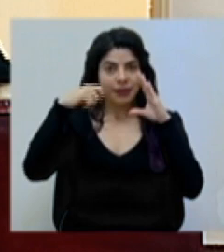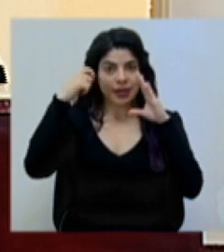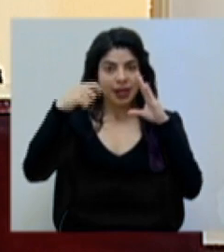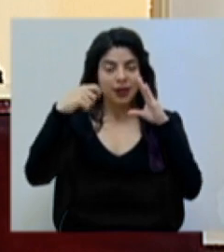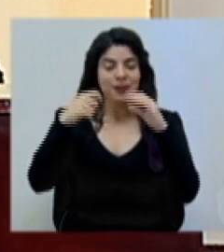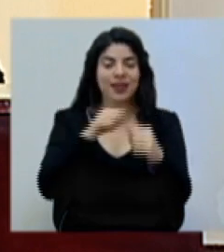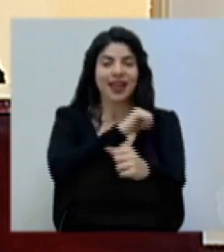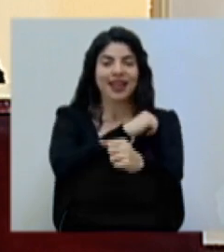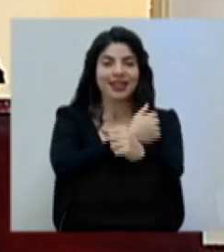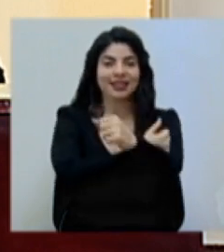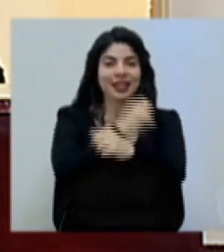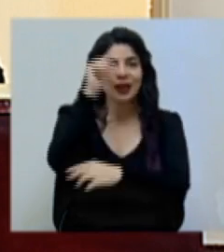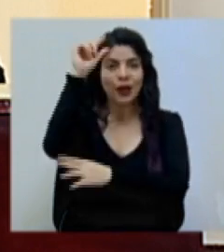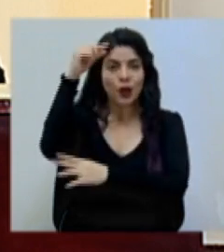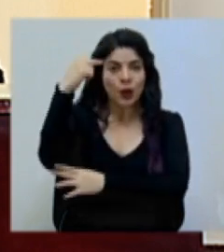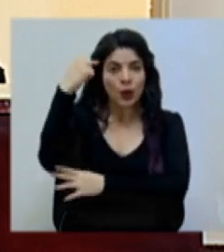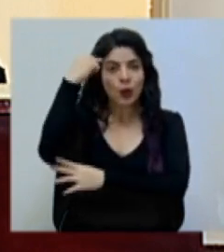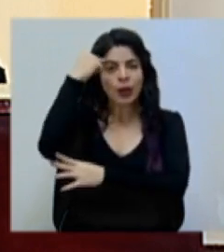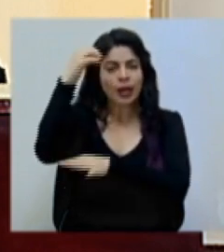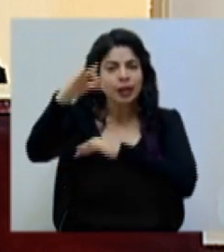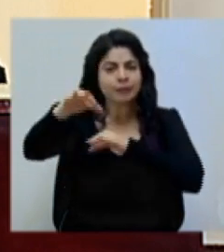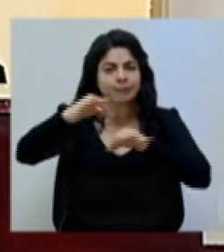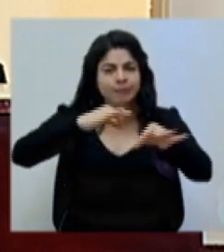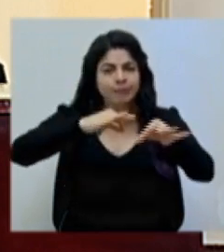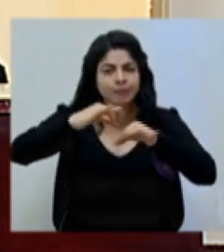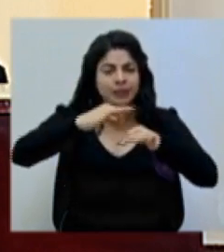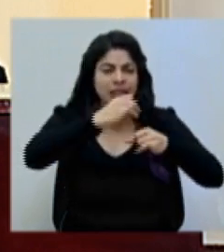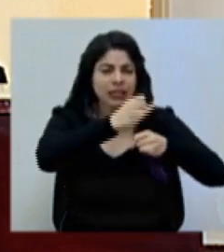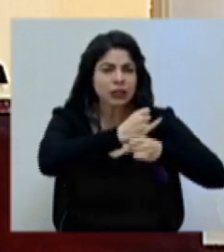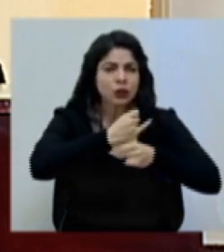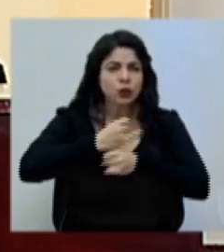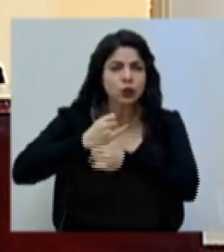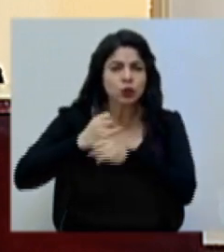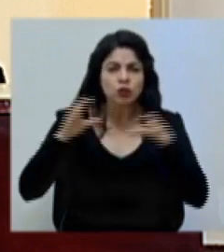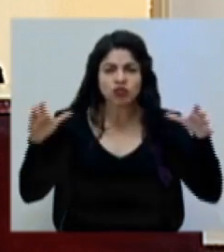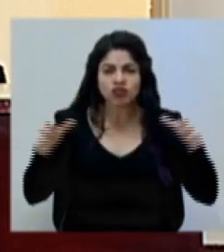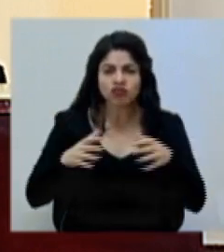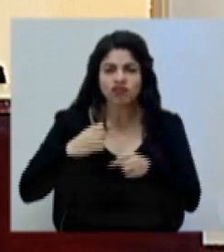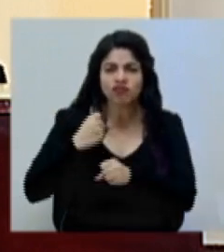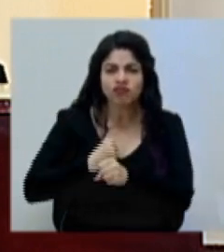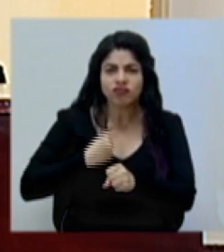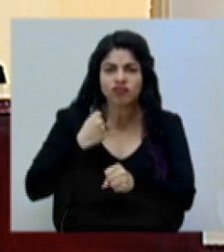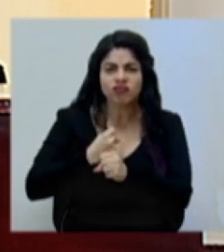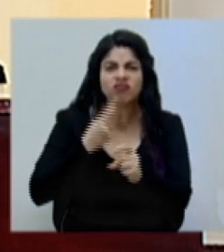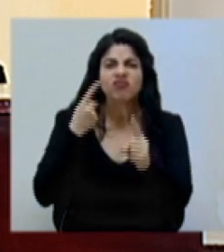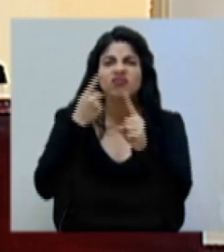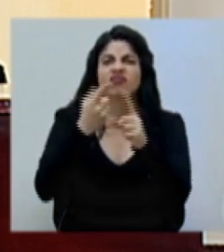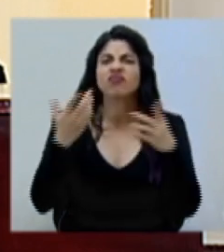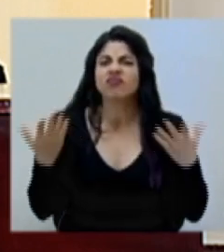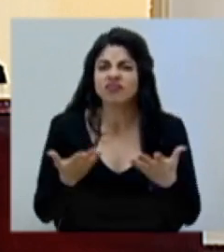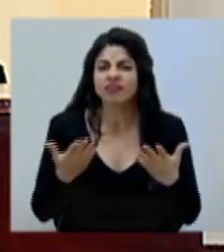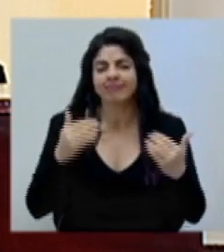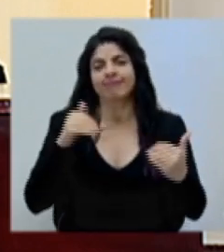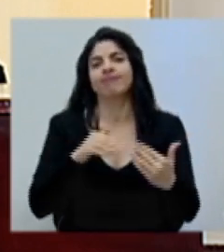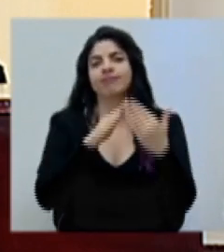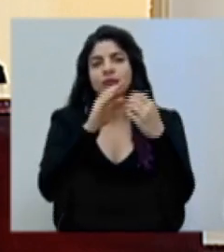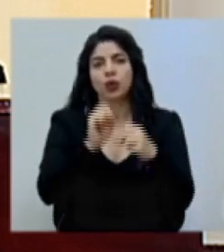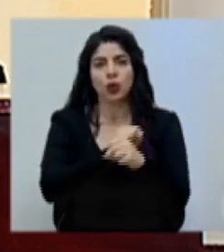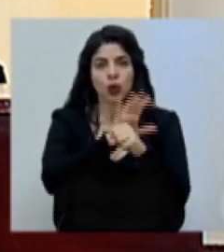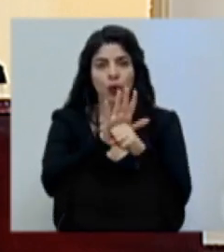Las autoridades de gobierno detallan el trabajo interinstitucional que se realiza para enfrentar el